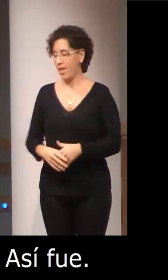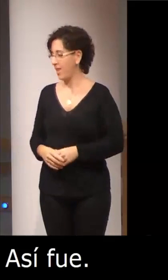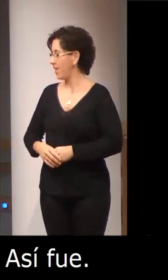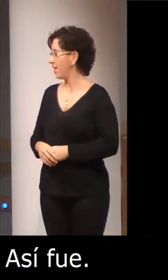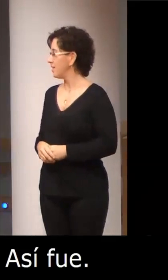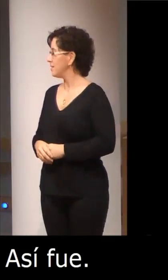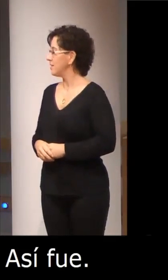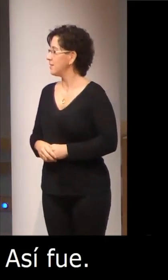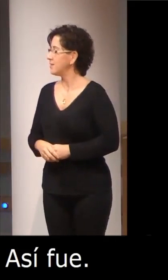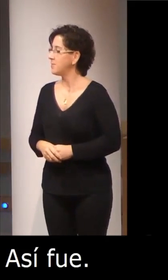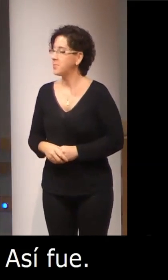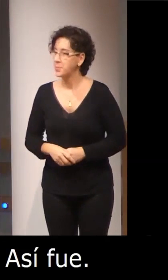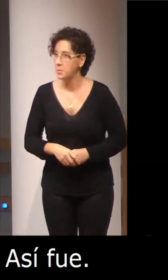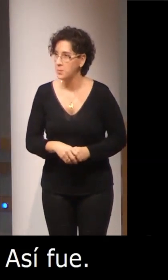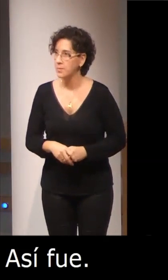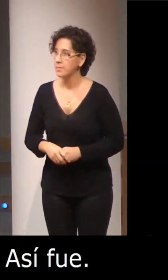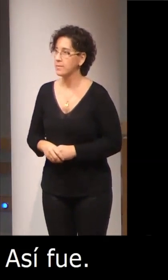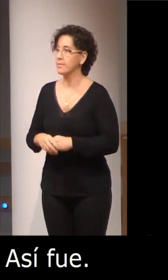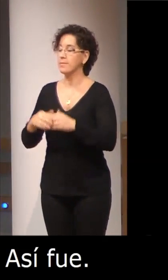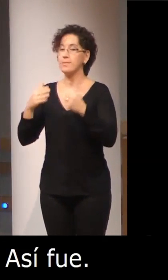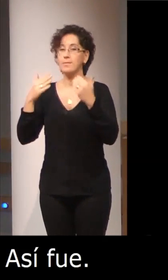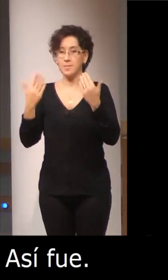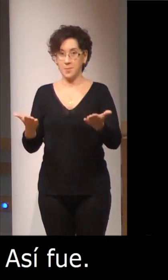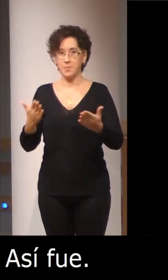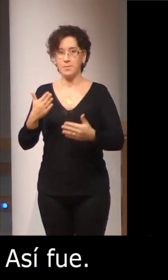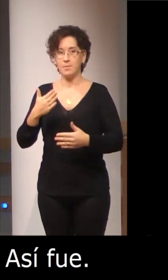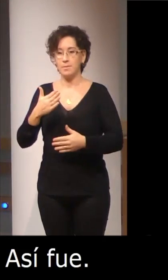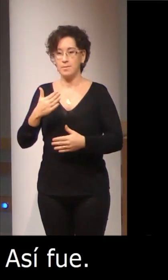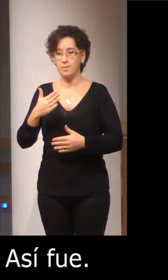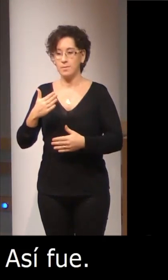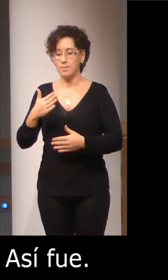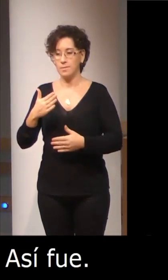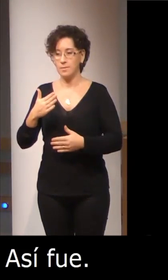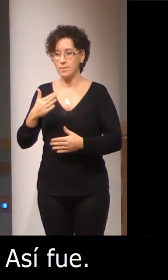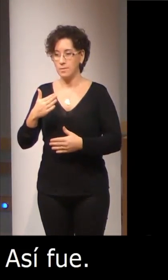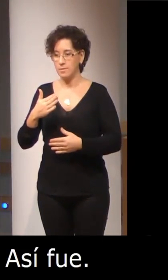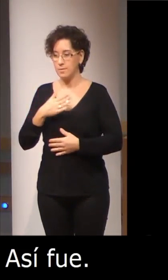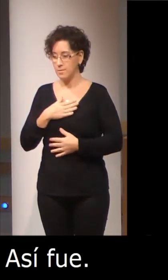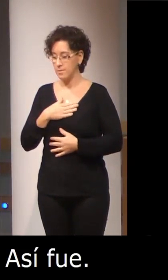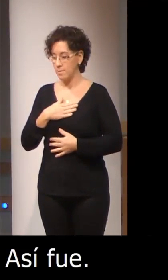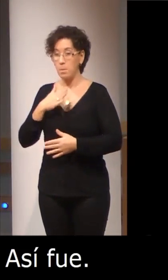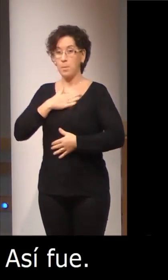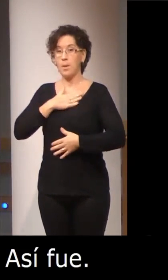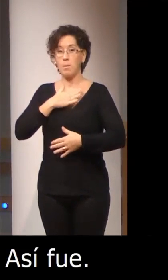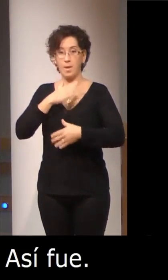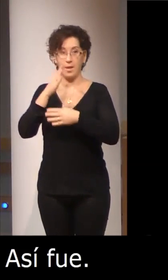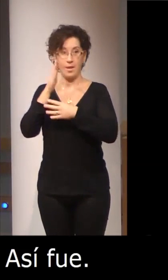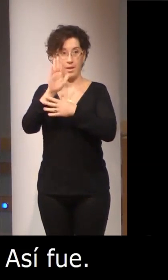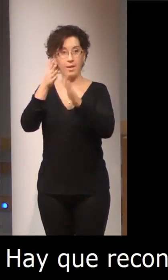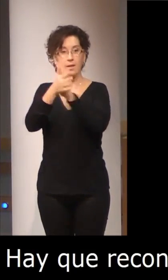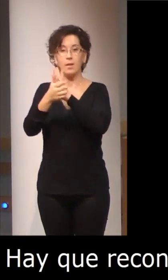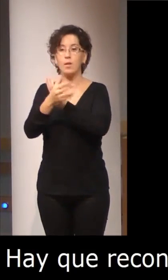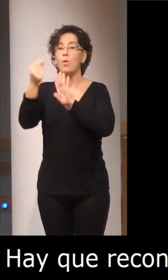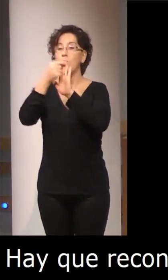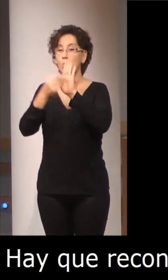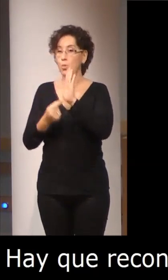Muy bien. Mi presentación va a tratar de los siguientes puntos.